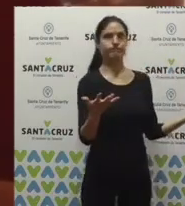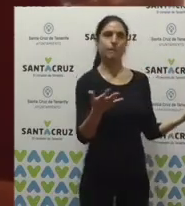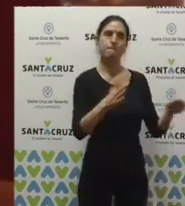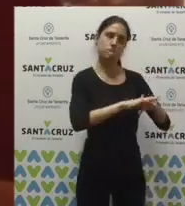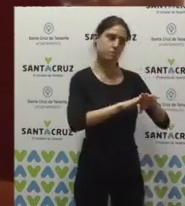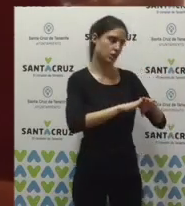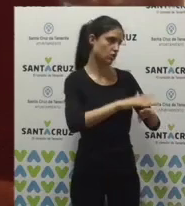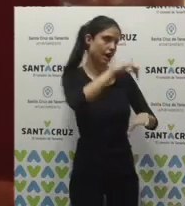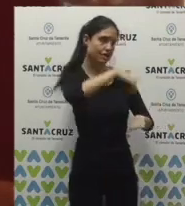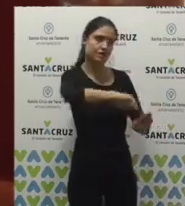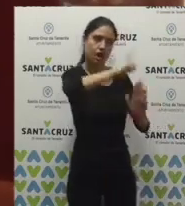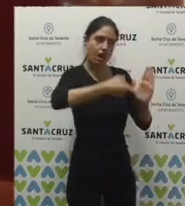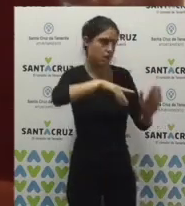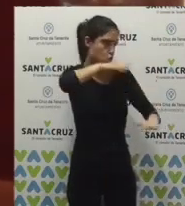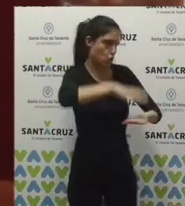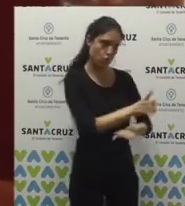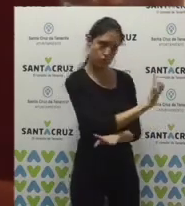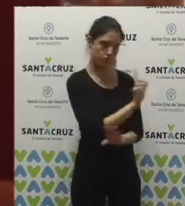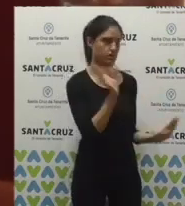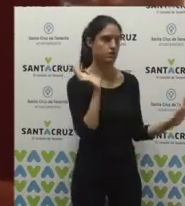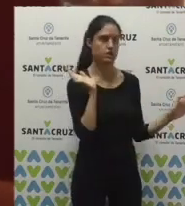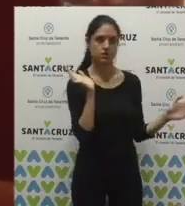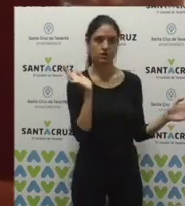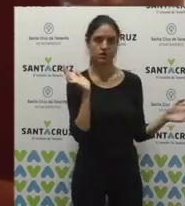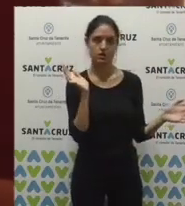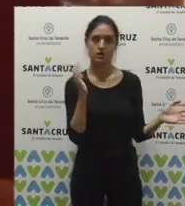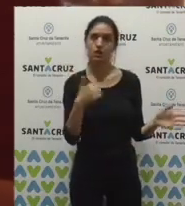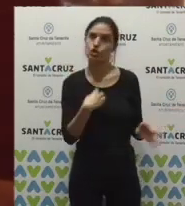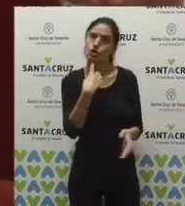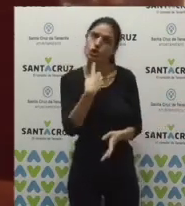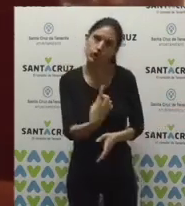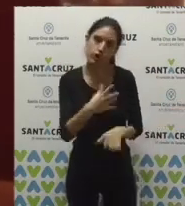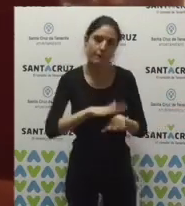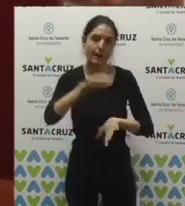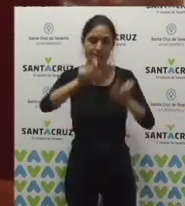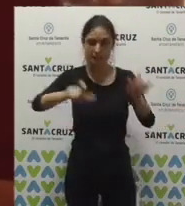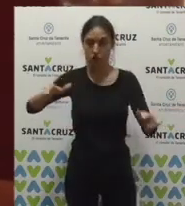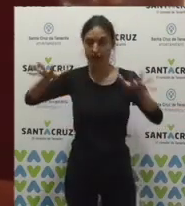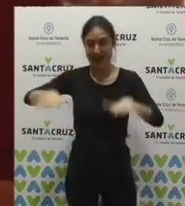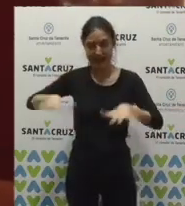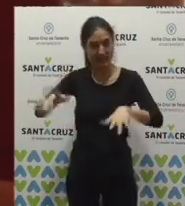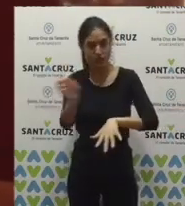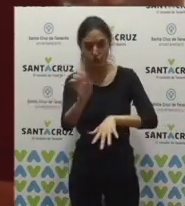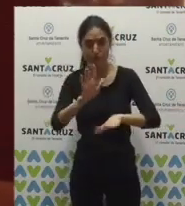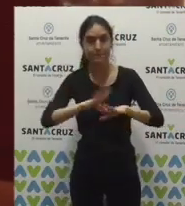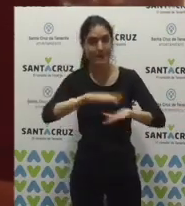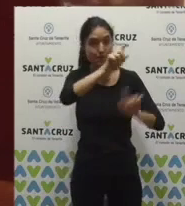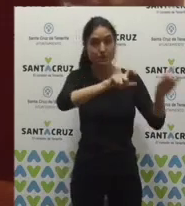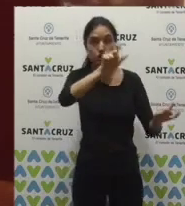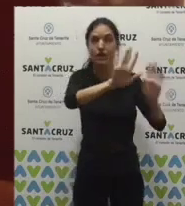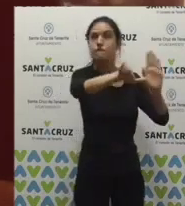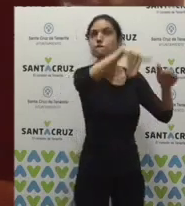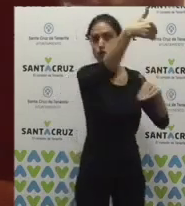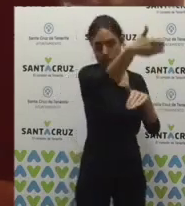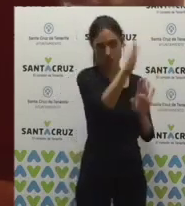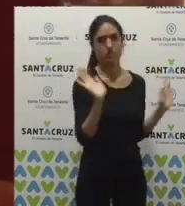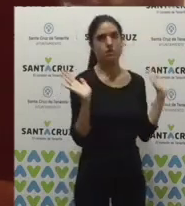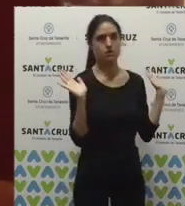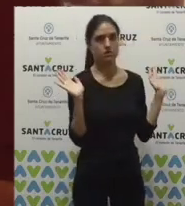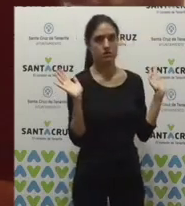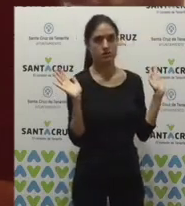estamos incumpliendo la ley así que lo digo no para los que estamos aquí sino para los que están fuera por favor